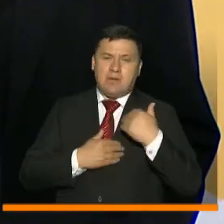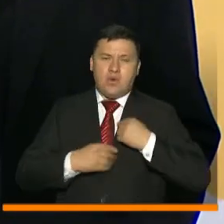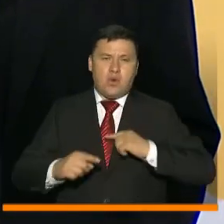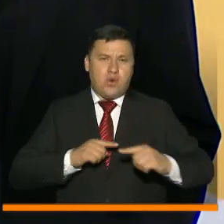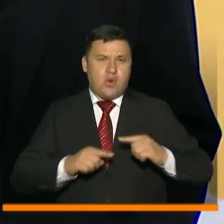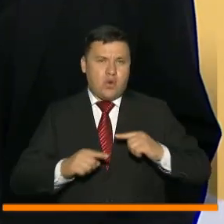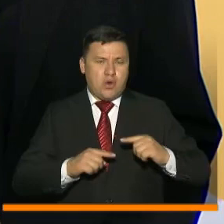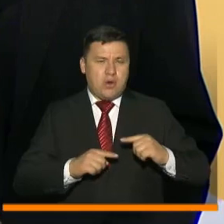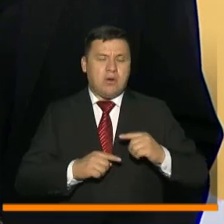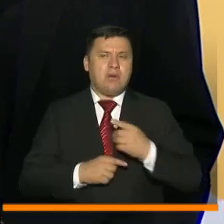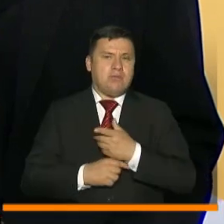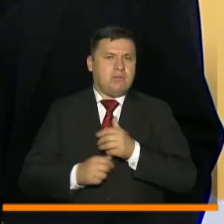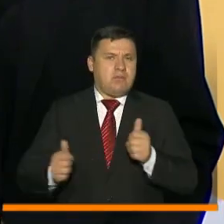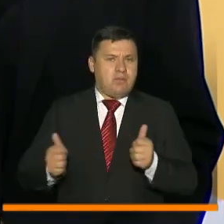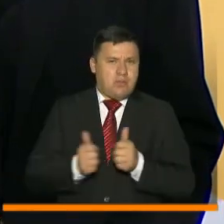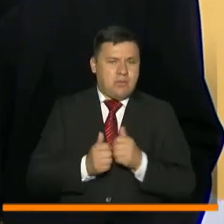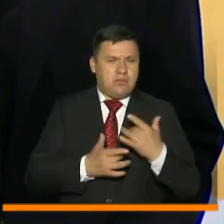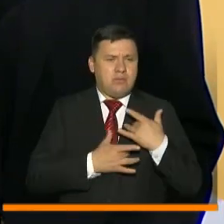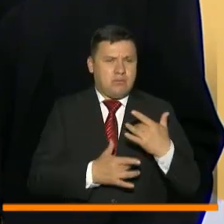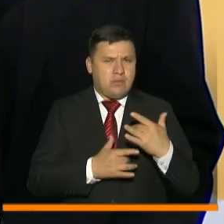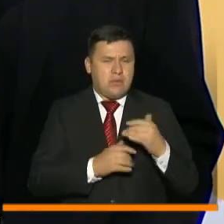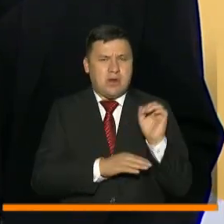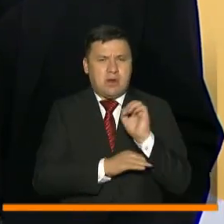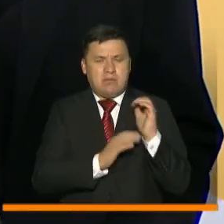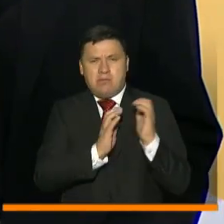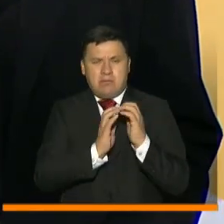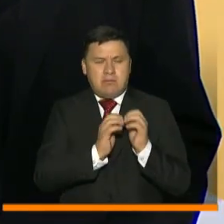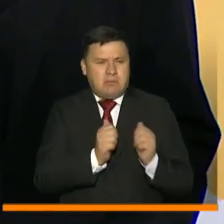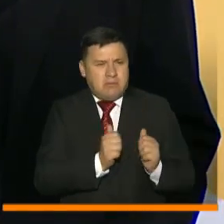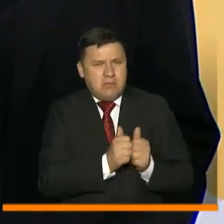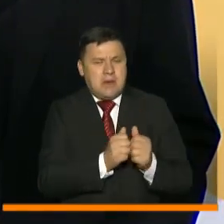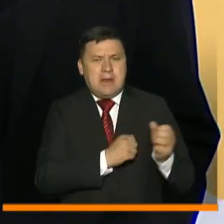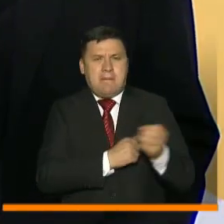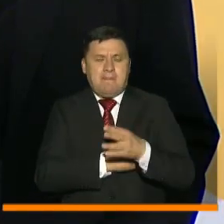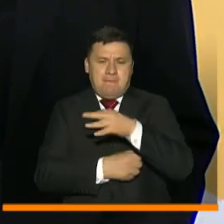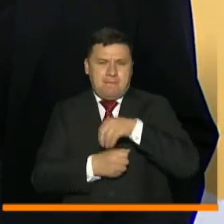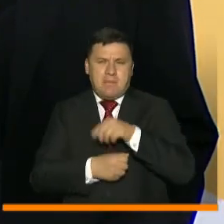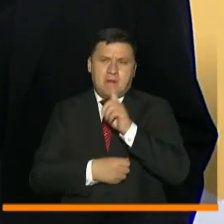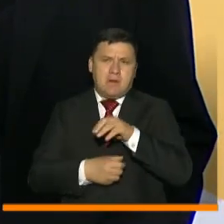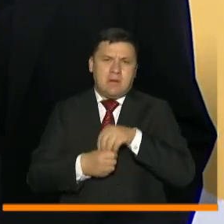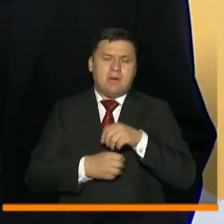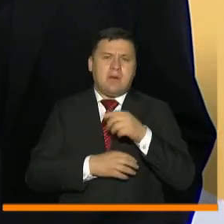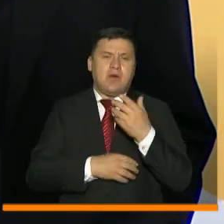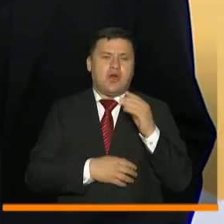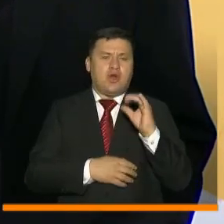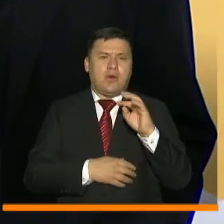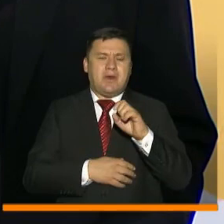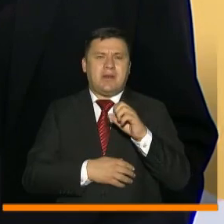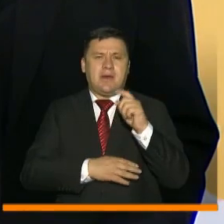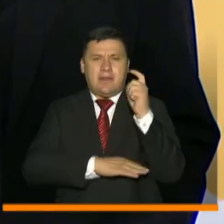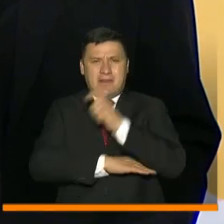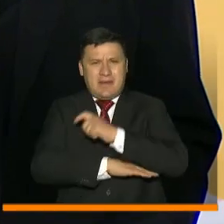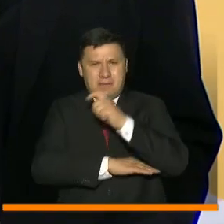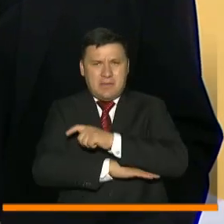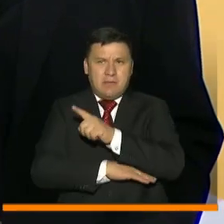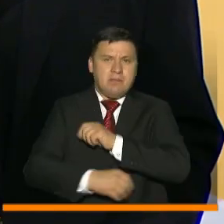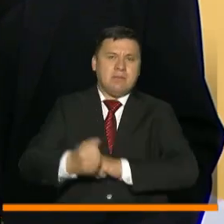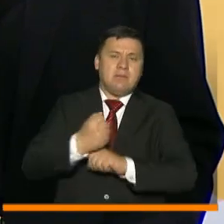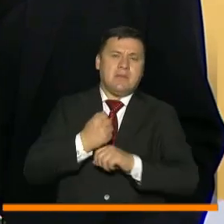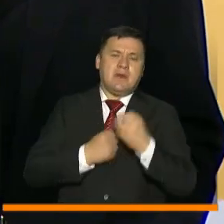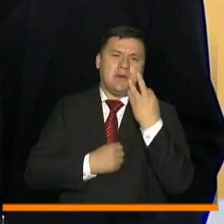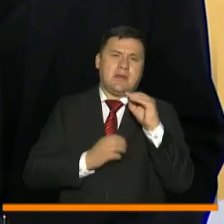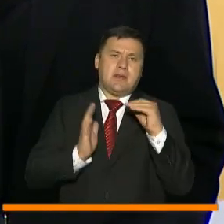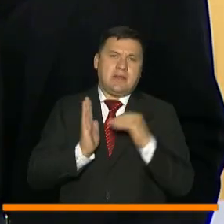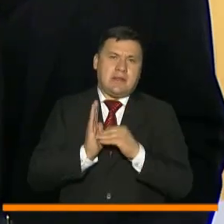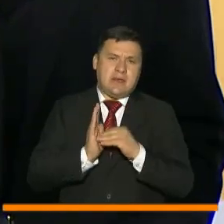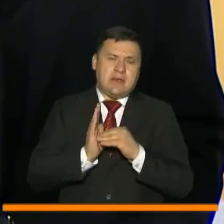como TCC, empresas que nos han donado camiones para llevar mercados, también a Ecopetrol, a Terpel, que nos dieron más de 30.000